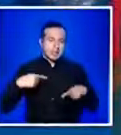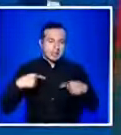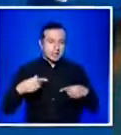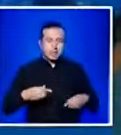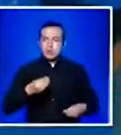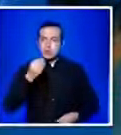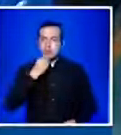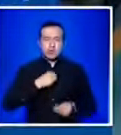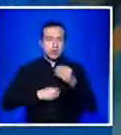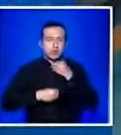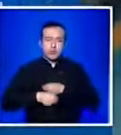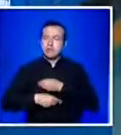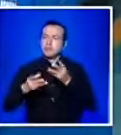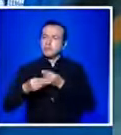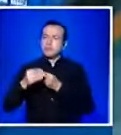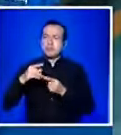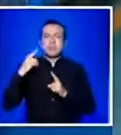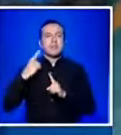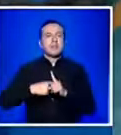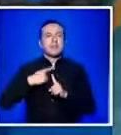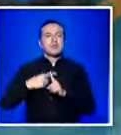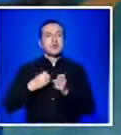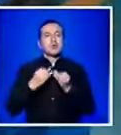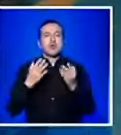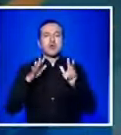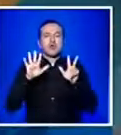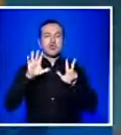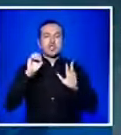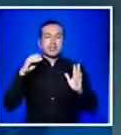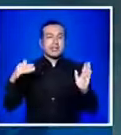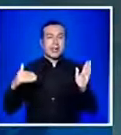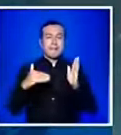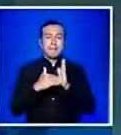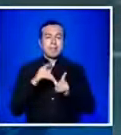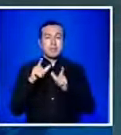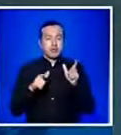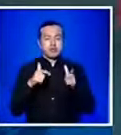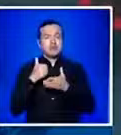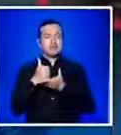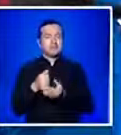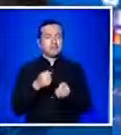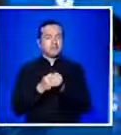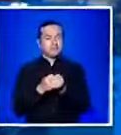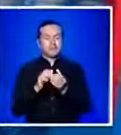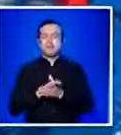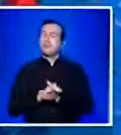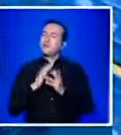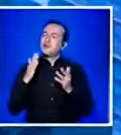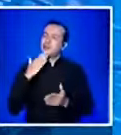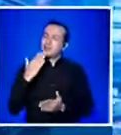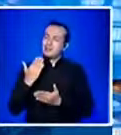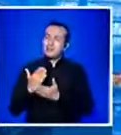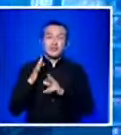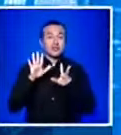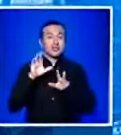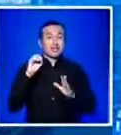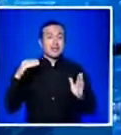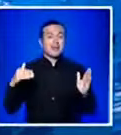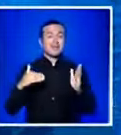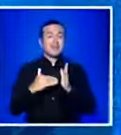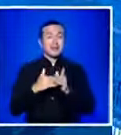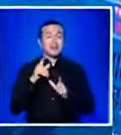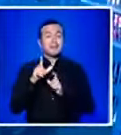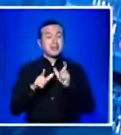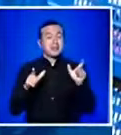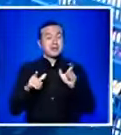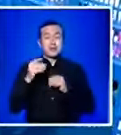el alimento, que en total mensualmente son más de 80.000 personas a las que llegamos. Muchísimas gracias. Son más de 80.000 personas pues a las que les